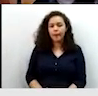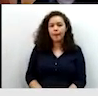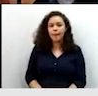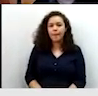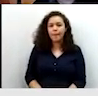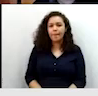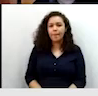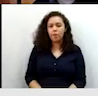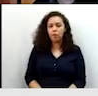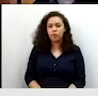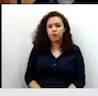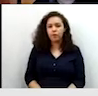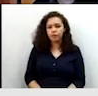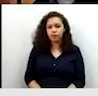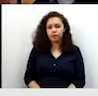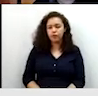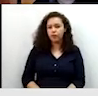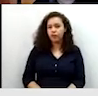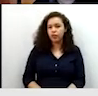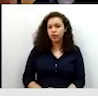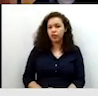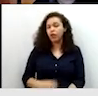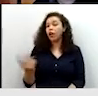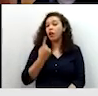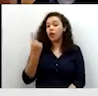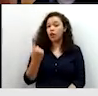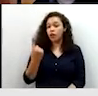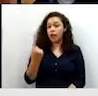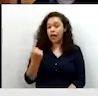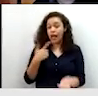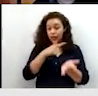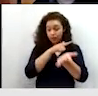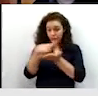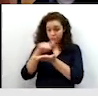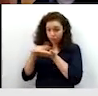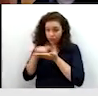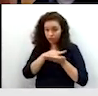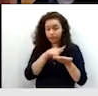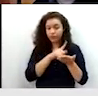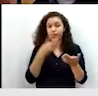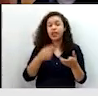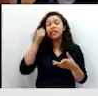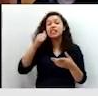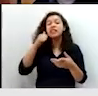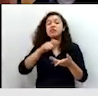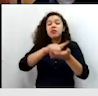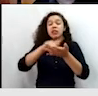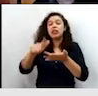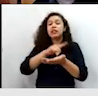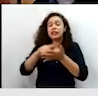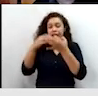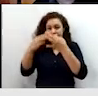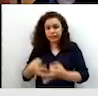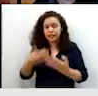Pues bueno, empecemos con la primer clave, la limpieza. Aquí siempre es mantener la higiene y limpieza tanto